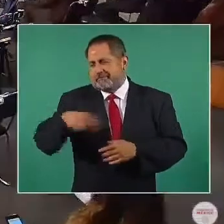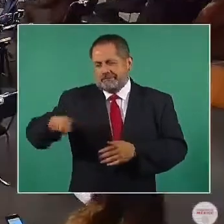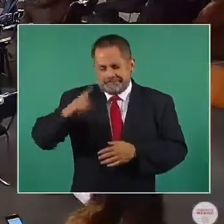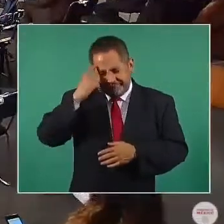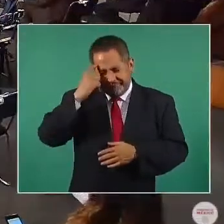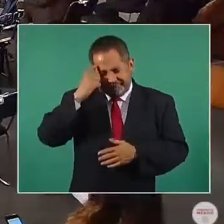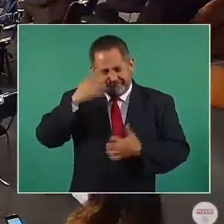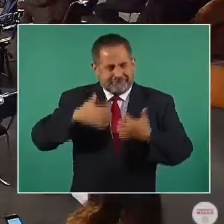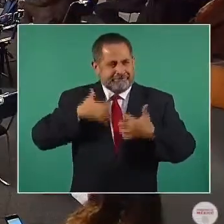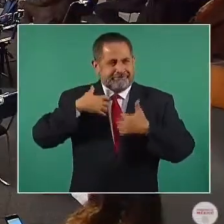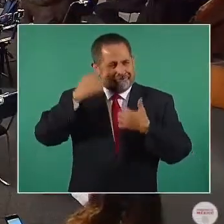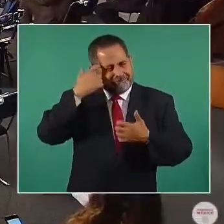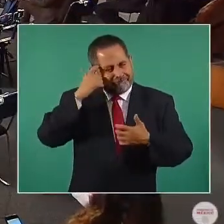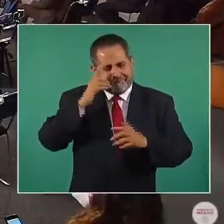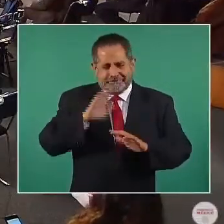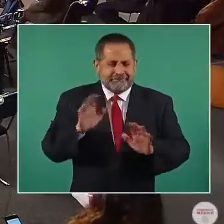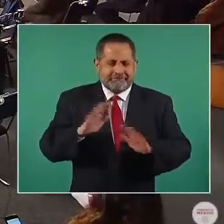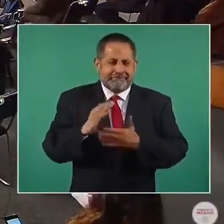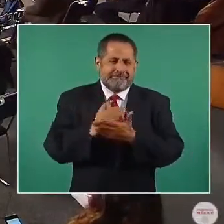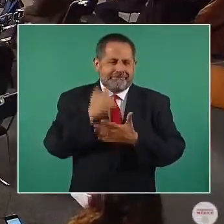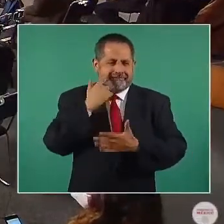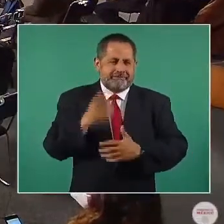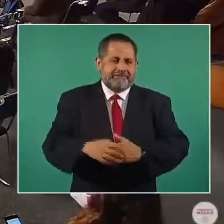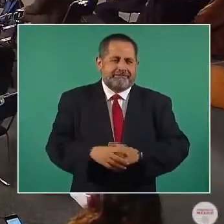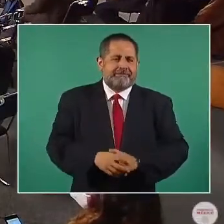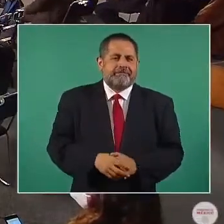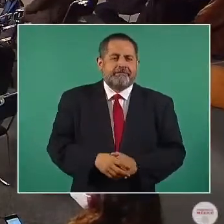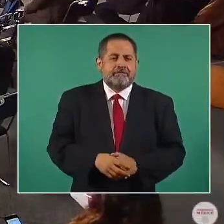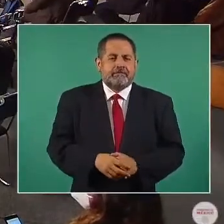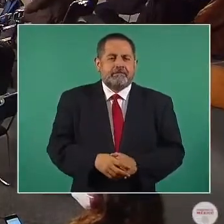enojando. Es que me llamó la atención uno.